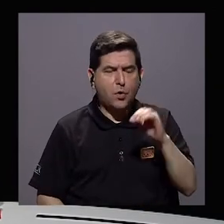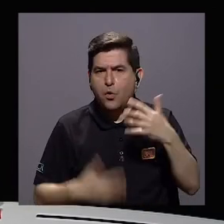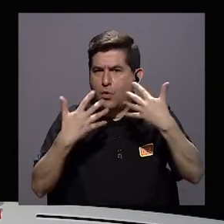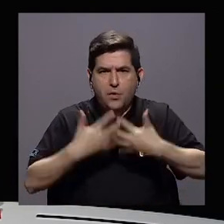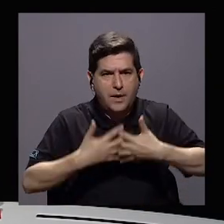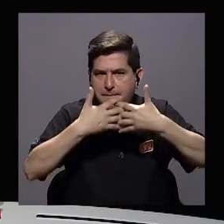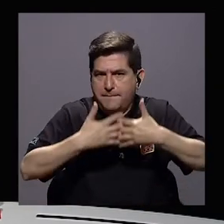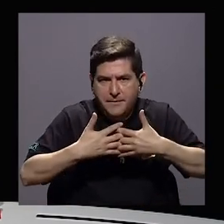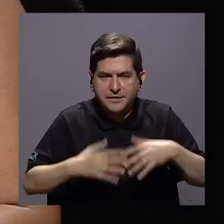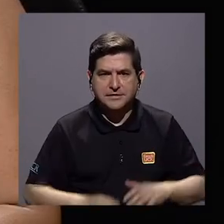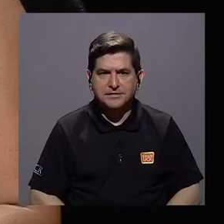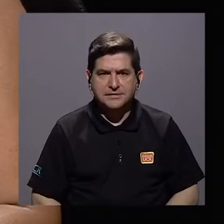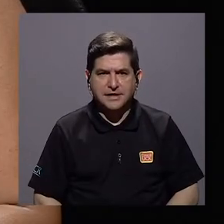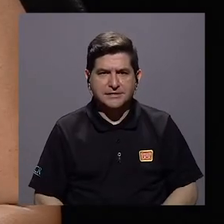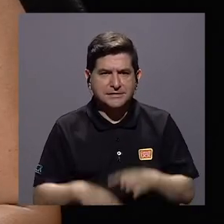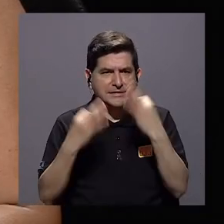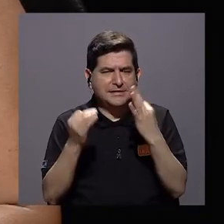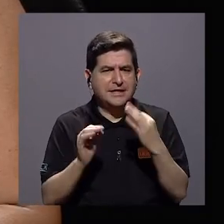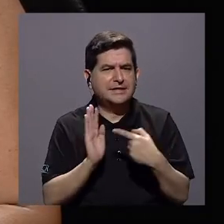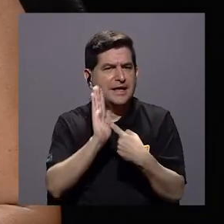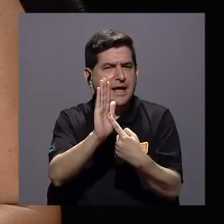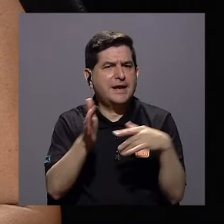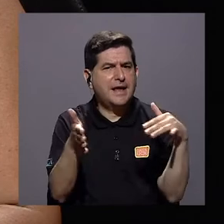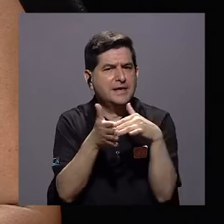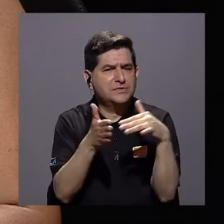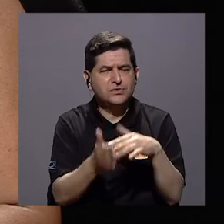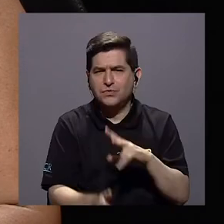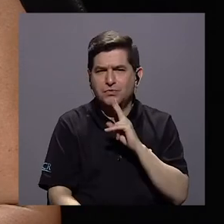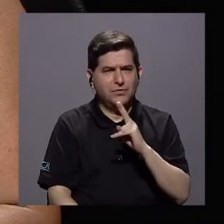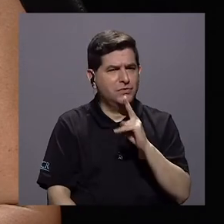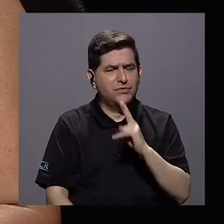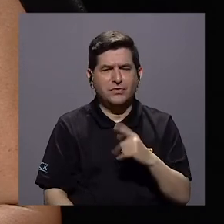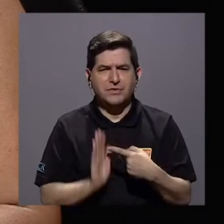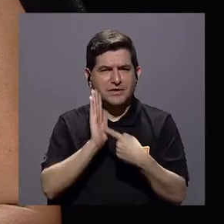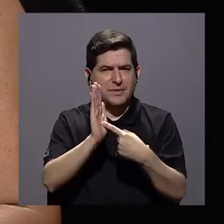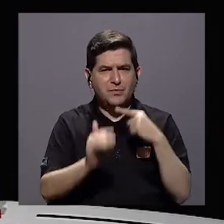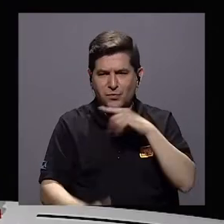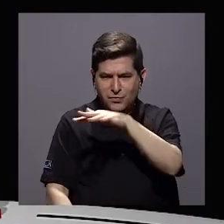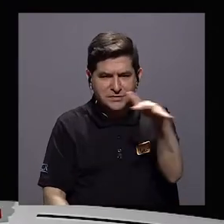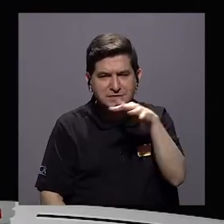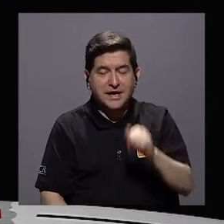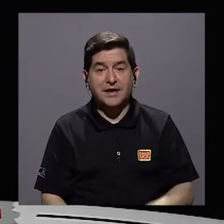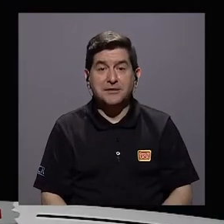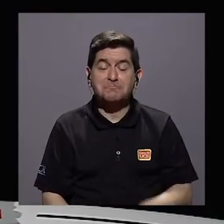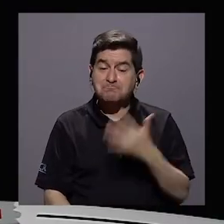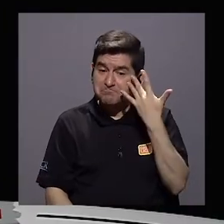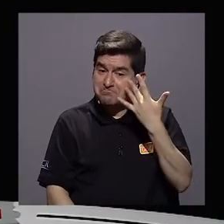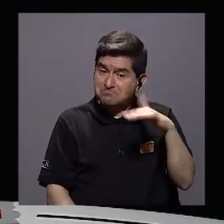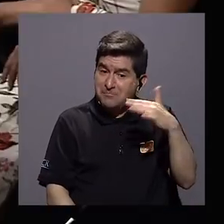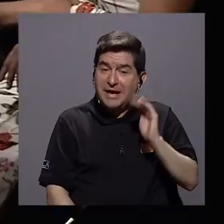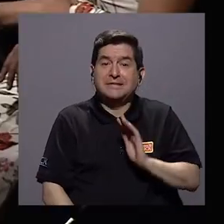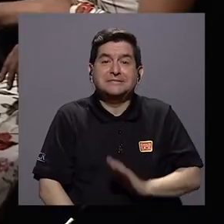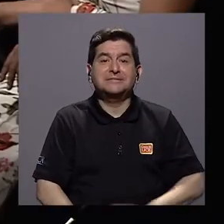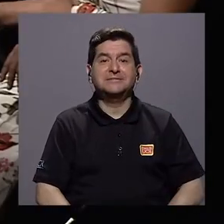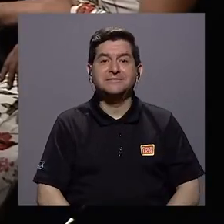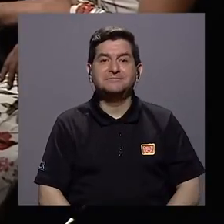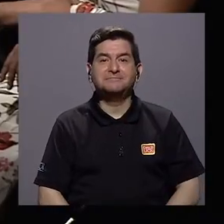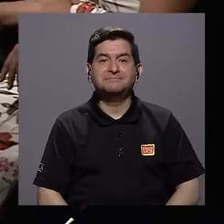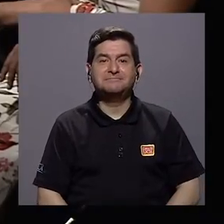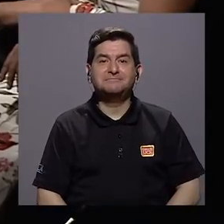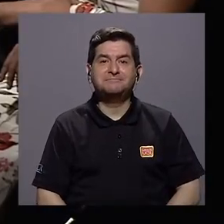personas para sacar un estudio que no verdaderamente arroje esa realidad? Pues eso pareciera,